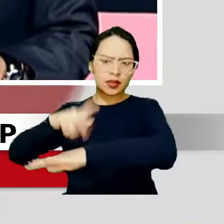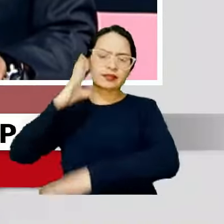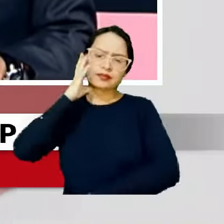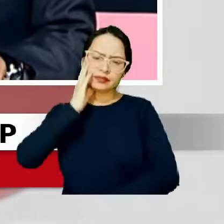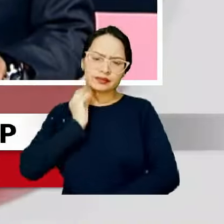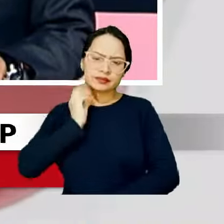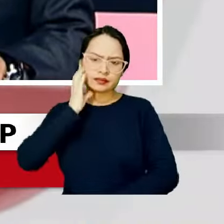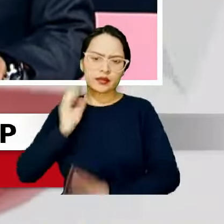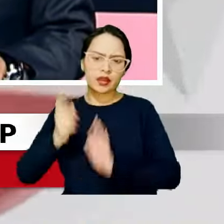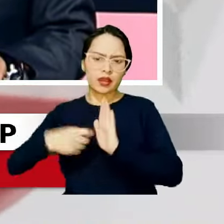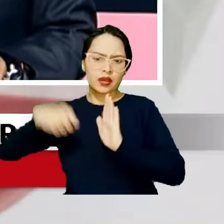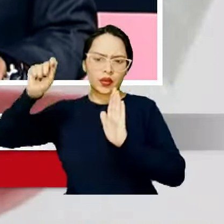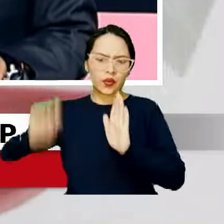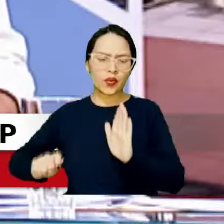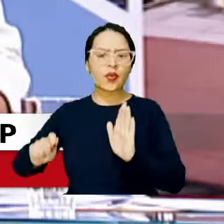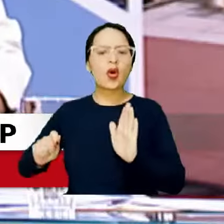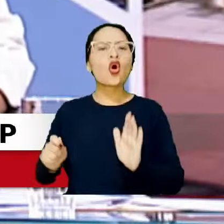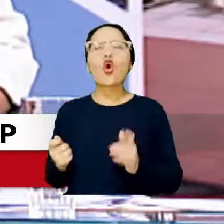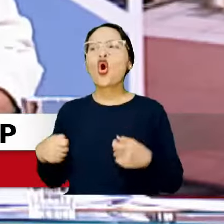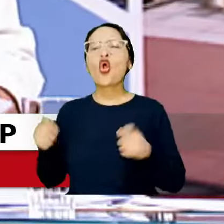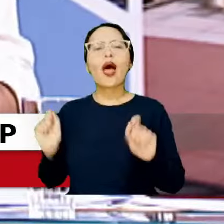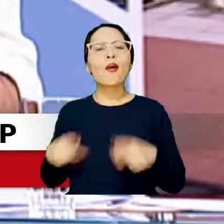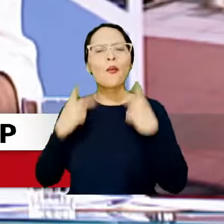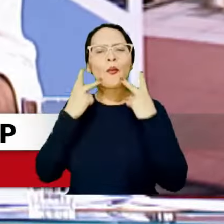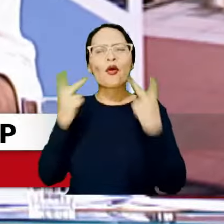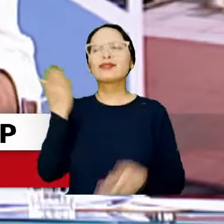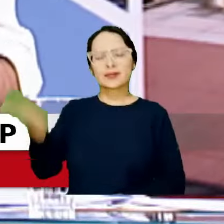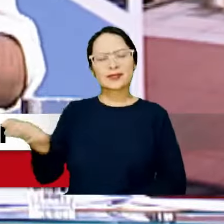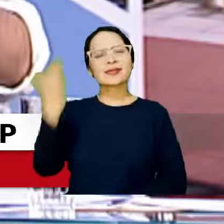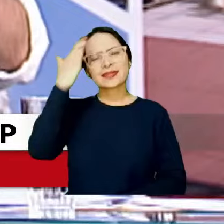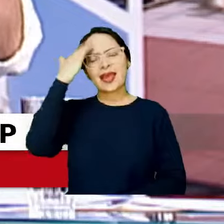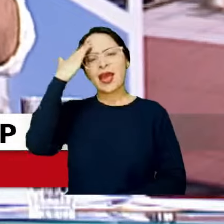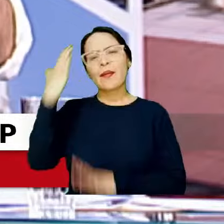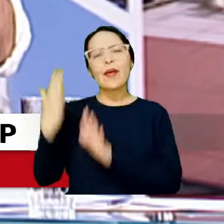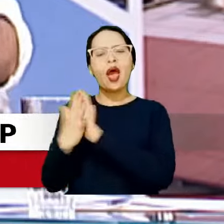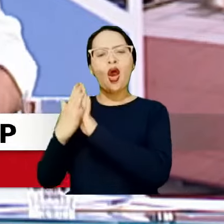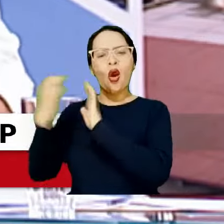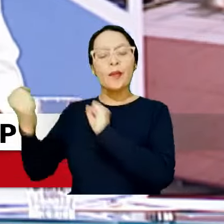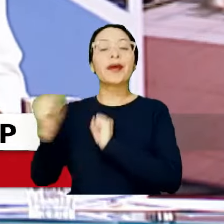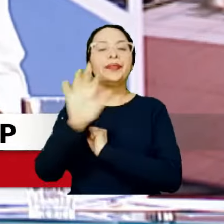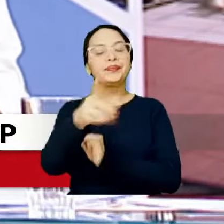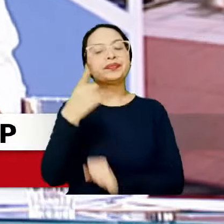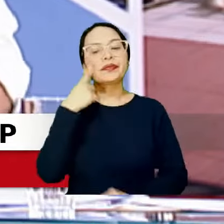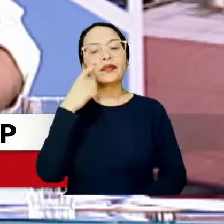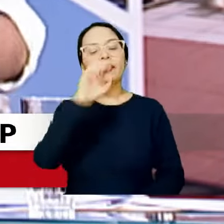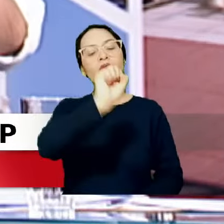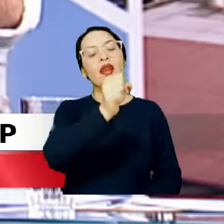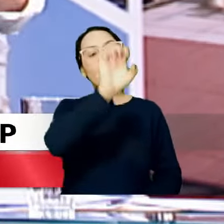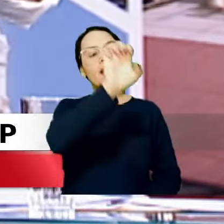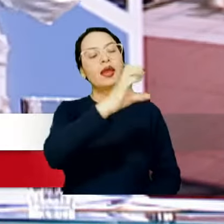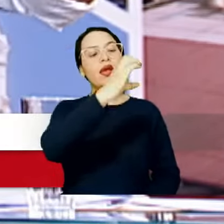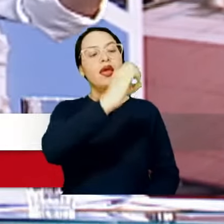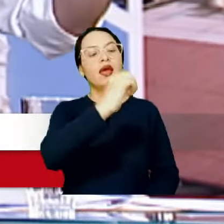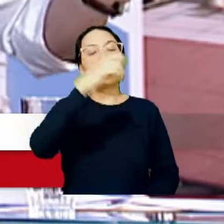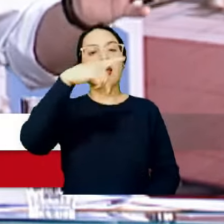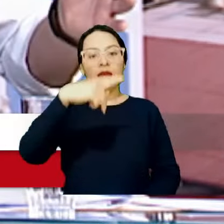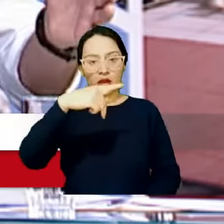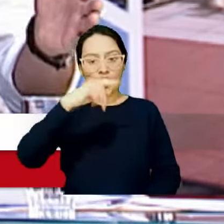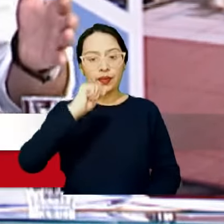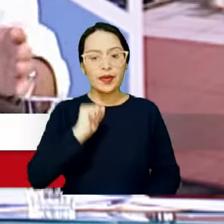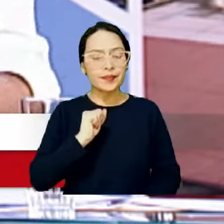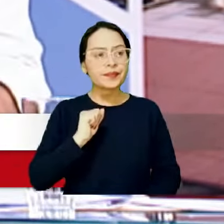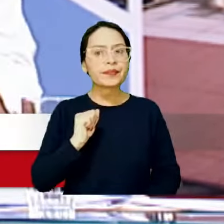contratación pública además, por eso puedo hablar con propiedad contigo. El CERCOP califica con un registro único de proveedores a un sinnúmero, a un